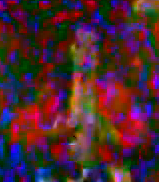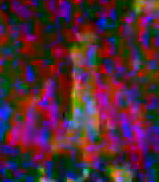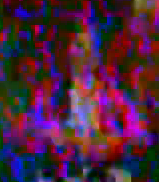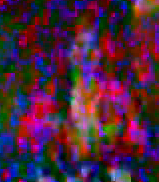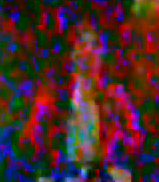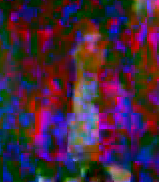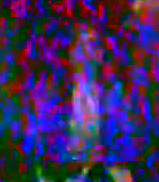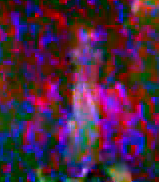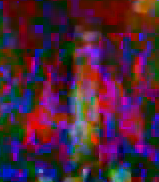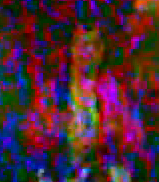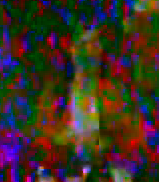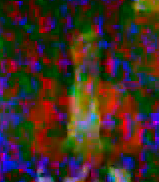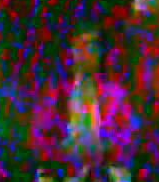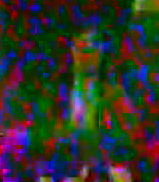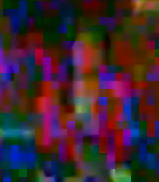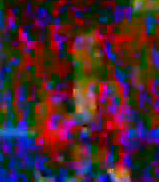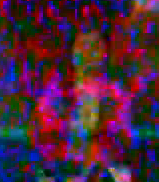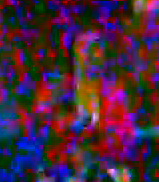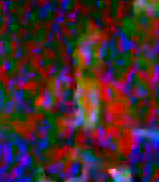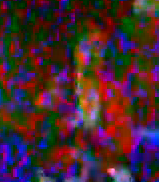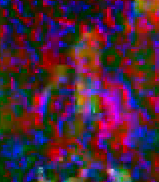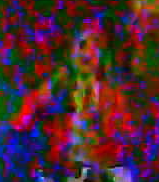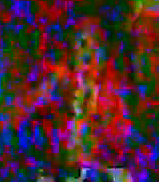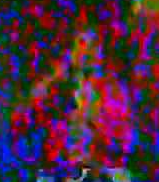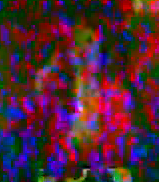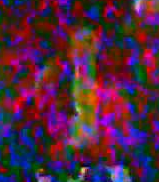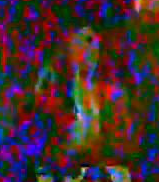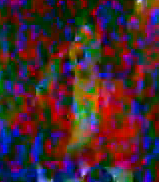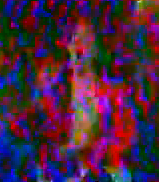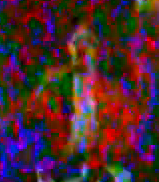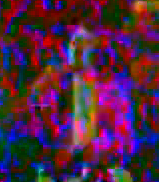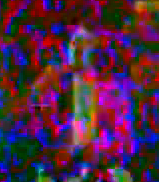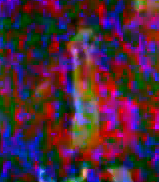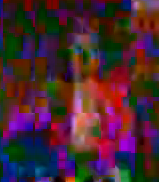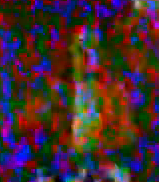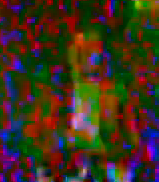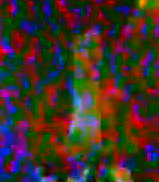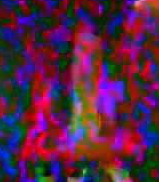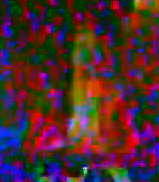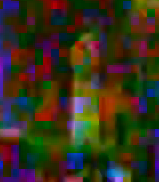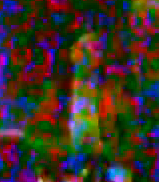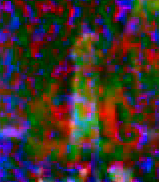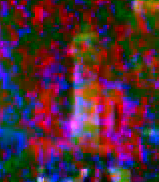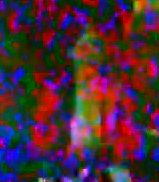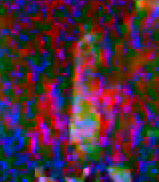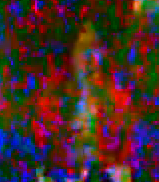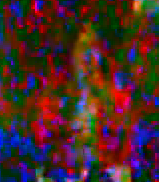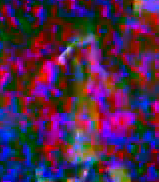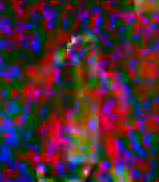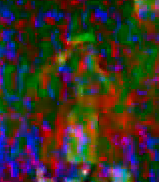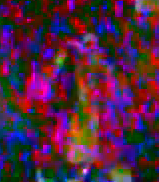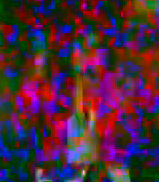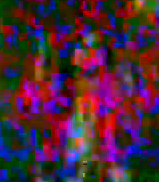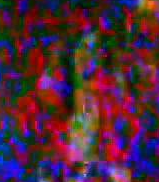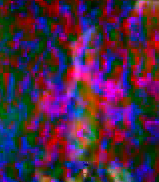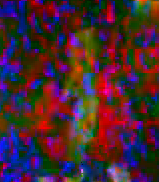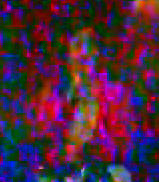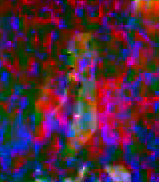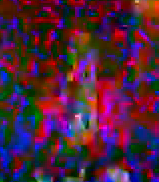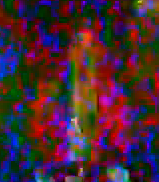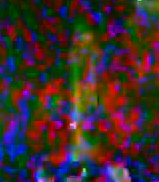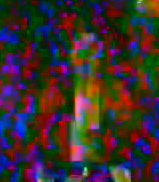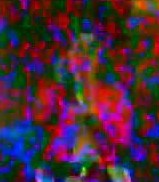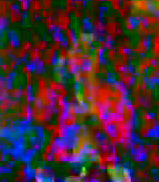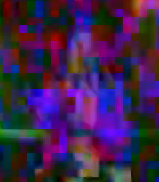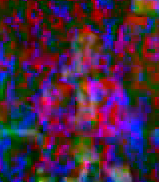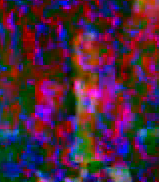supuesta hermana de Guacho, alias Guacho, pero no tenemos más noticias, pero obviamente está en indagación